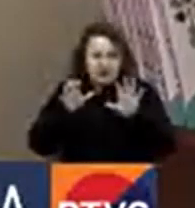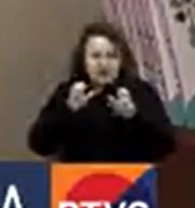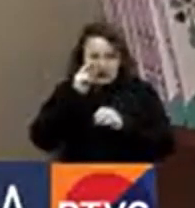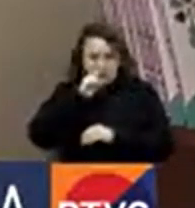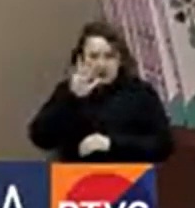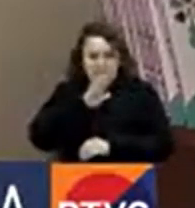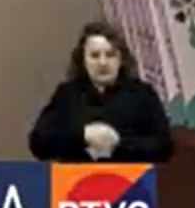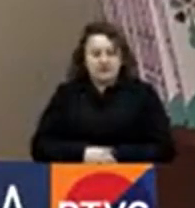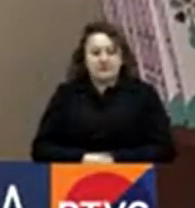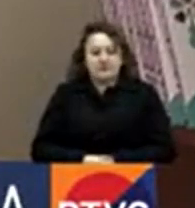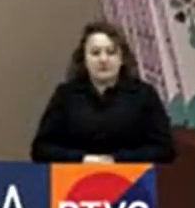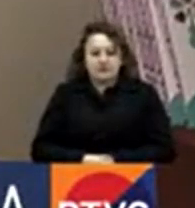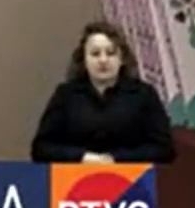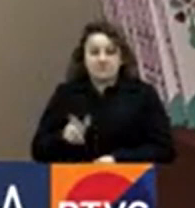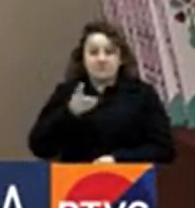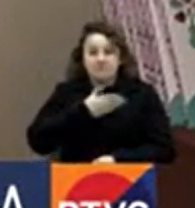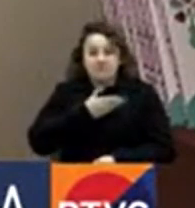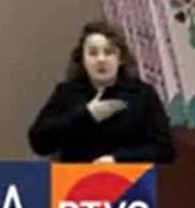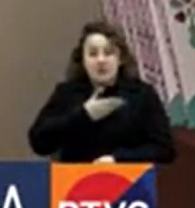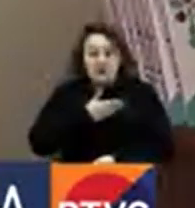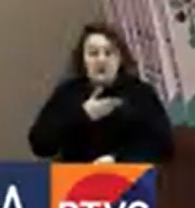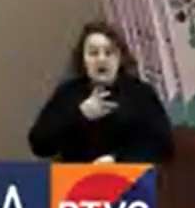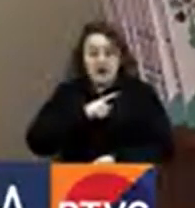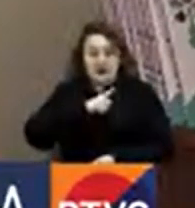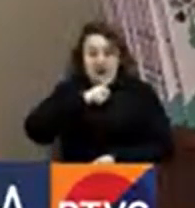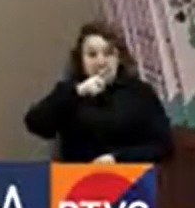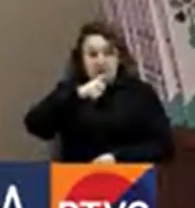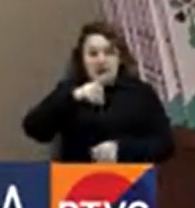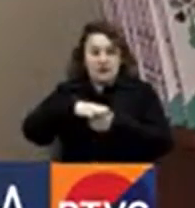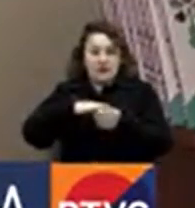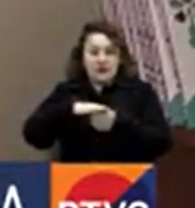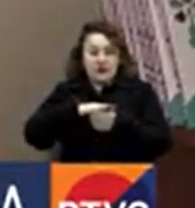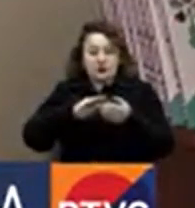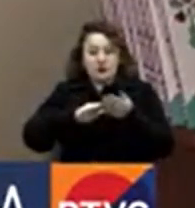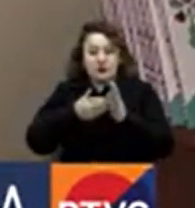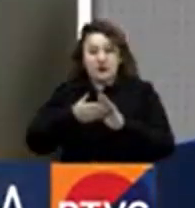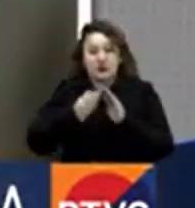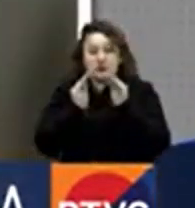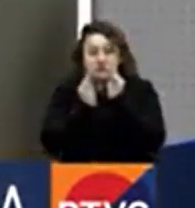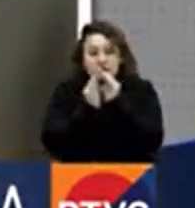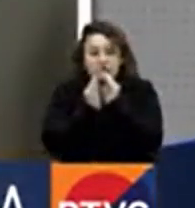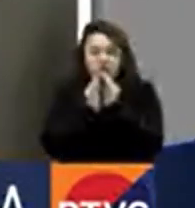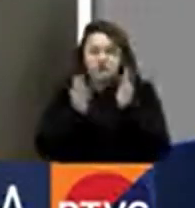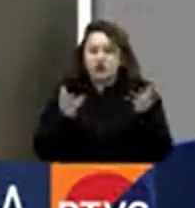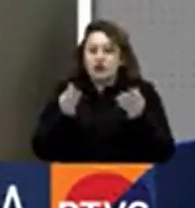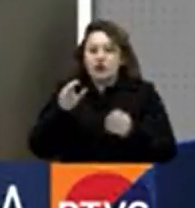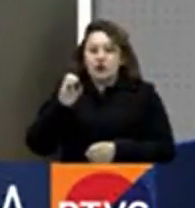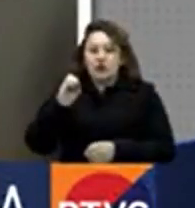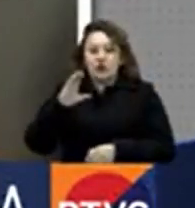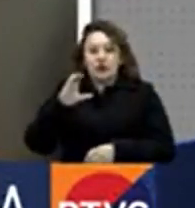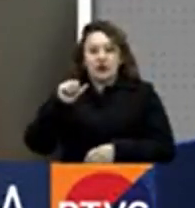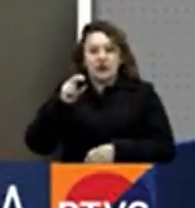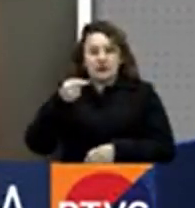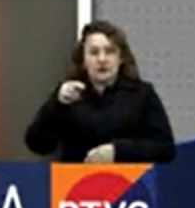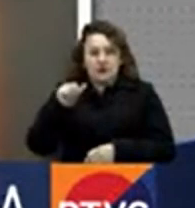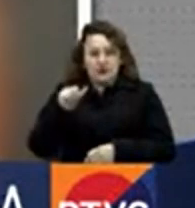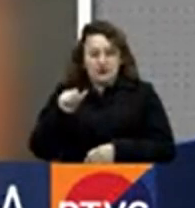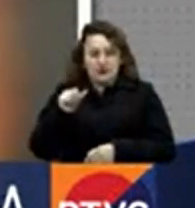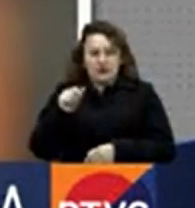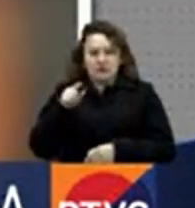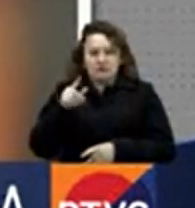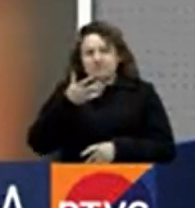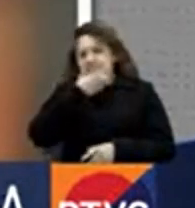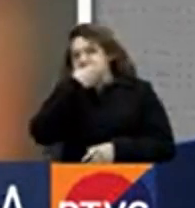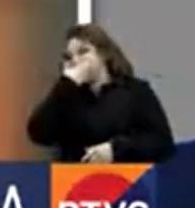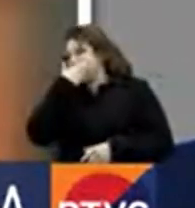Noraima Carrascal es madre líder del programa de hogares comunitarios de bienestar familiar en el municipio de Ocaña. Una vez se conoció sobre su secuestro,